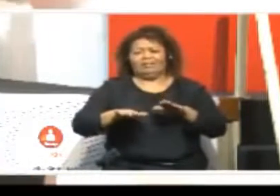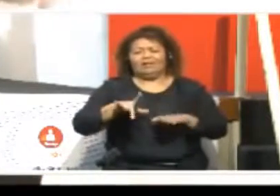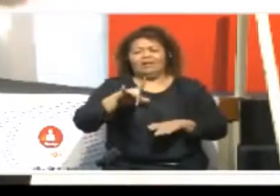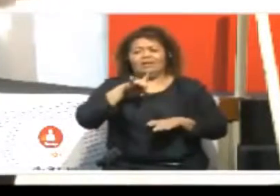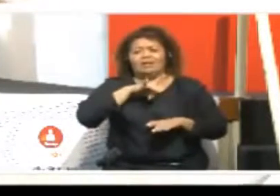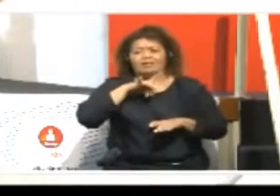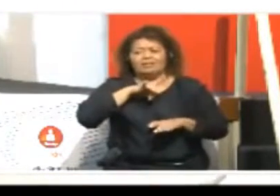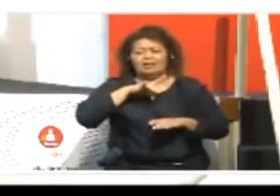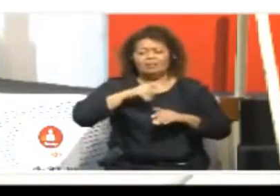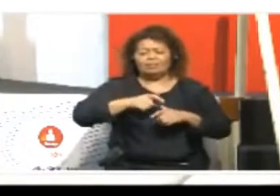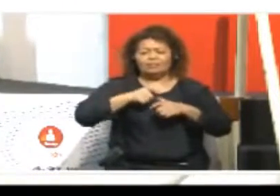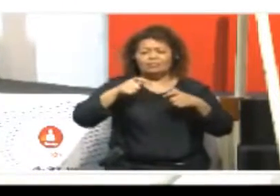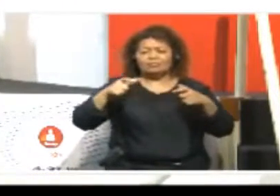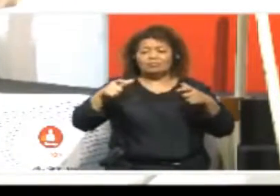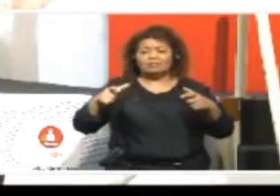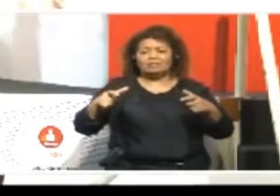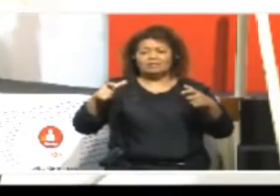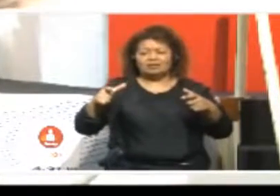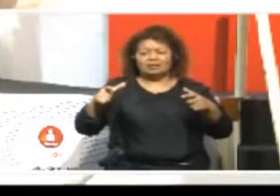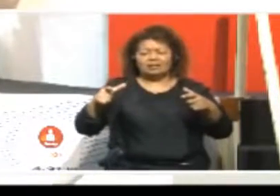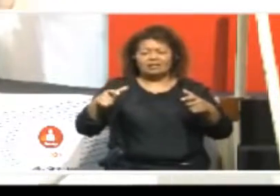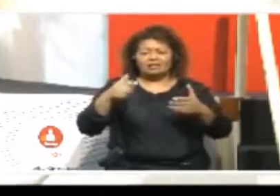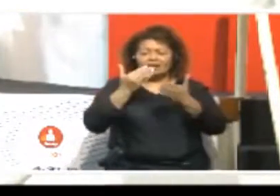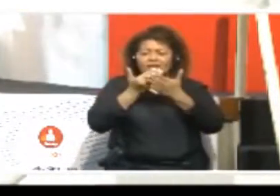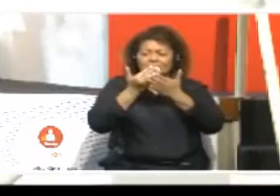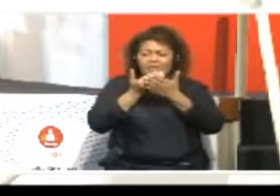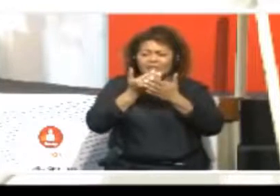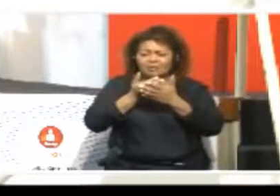básica primaria para los 40 municipios.